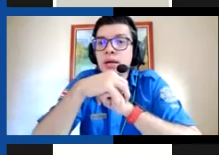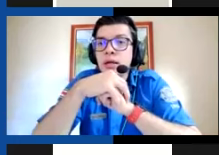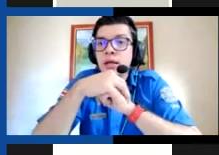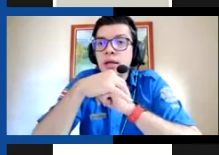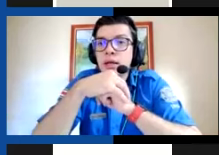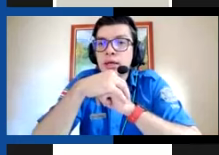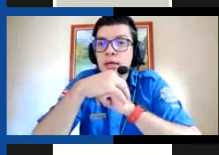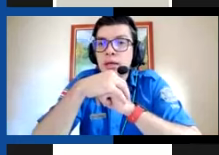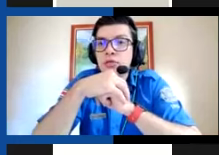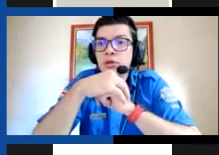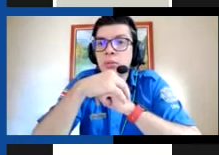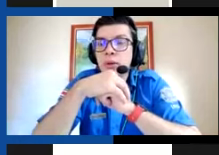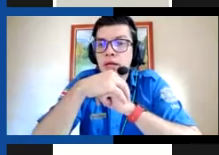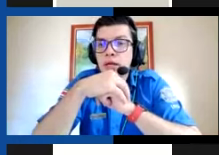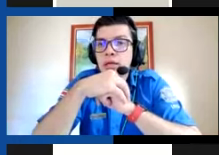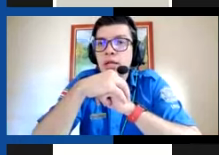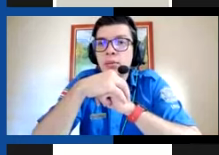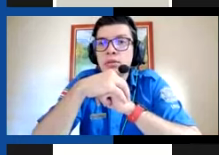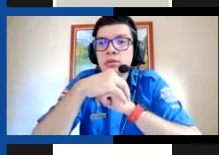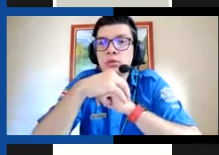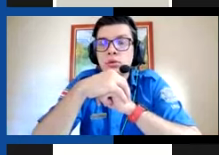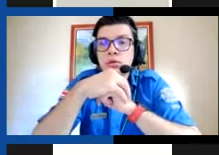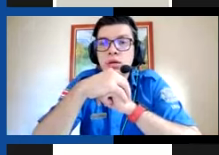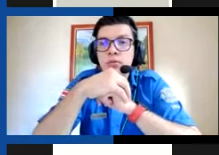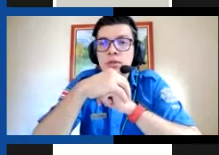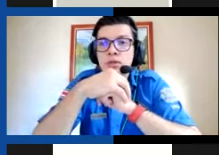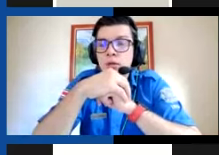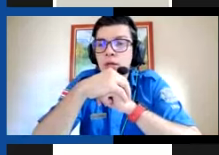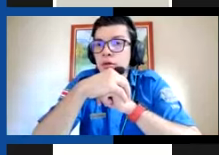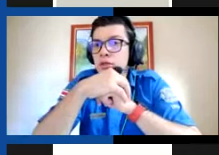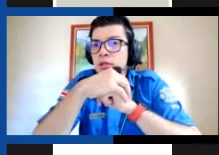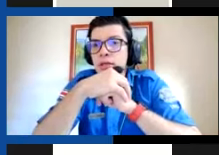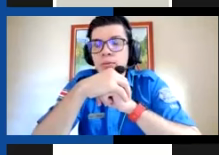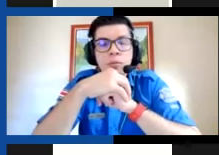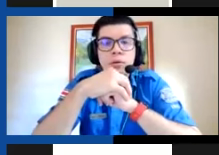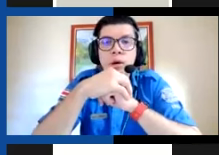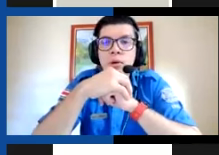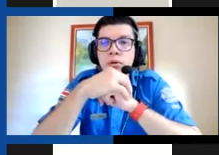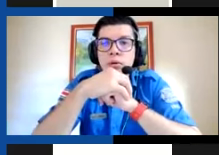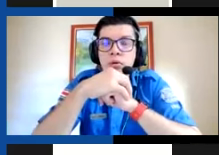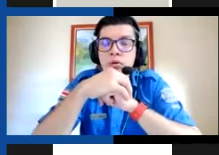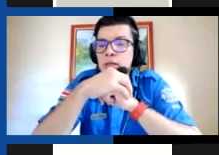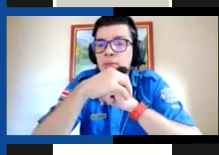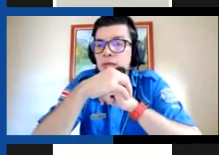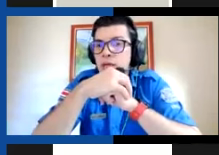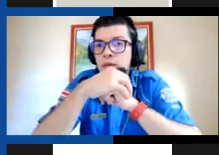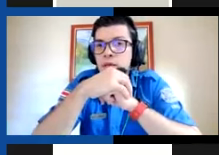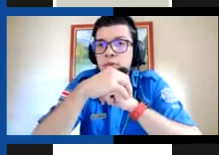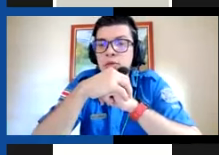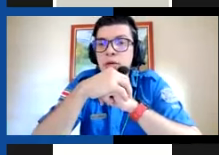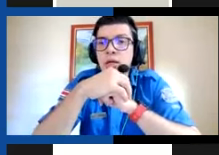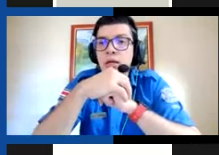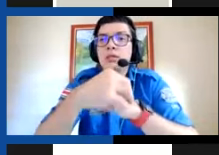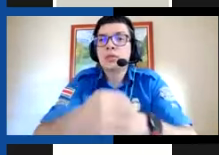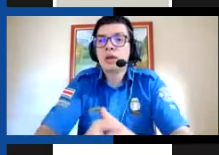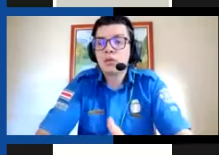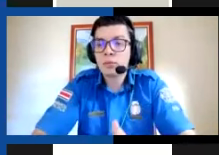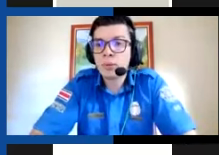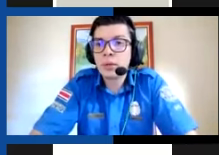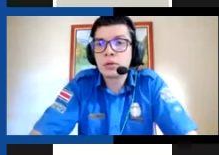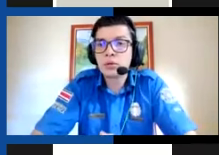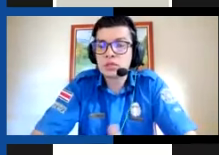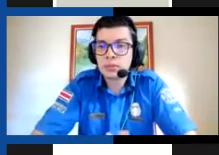lugar en el suelo para él, nada más reestructurando el edificio. Entonces es muy probable o es prácticamente imposible llevar